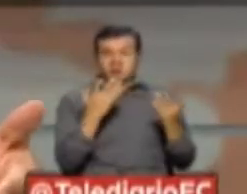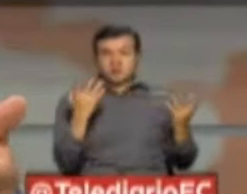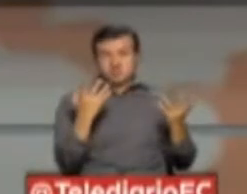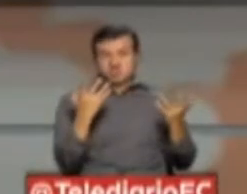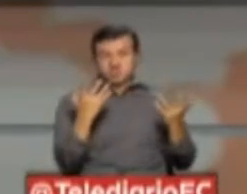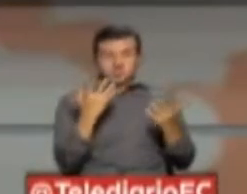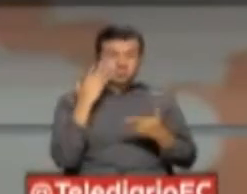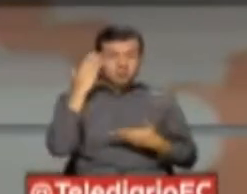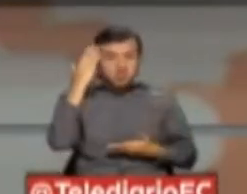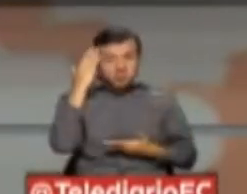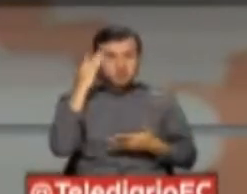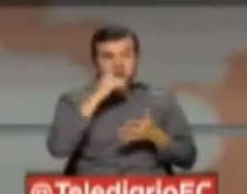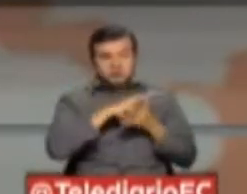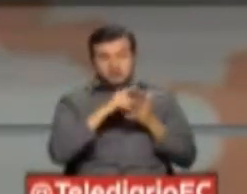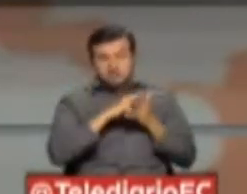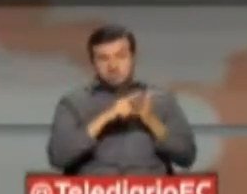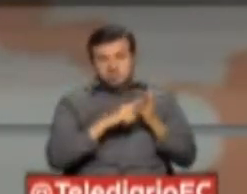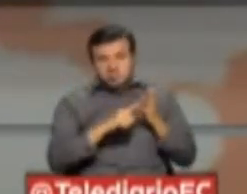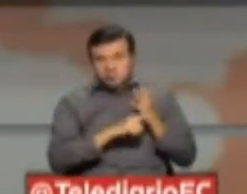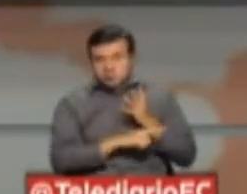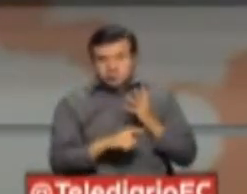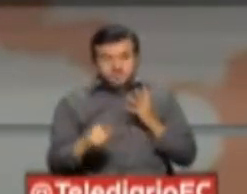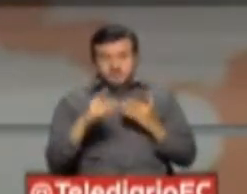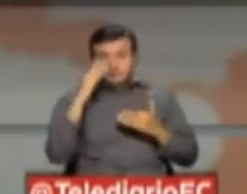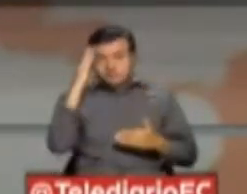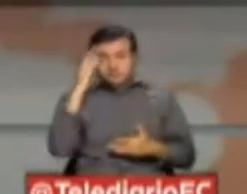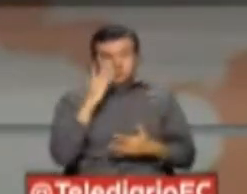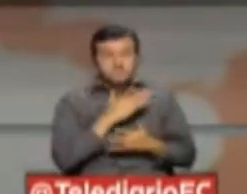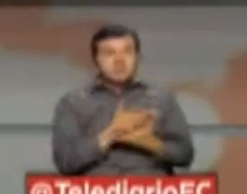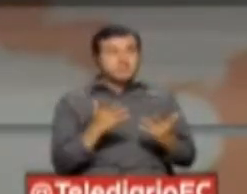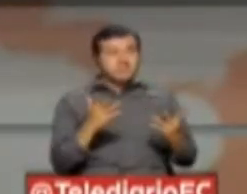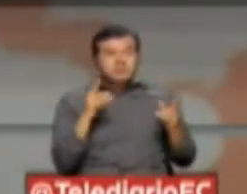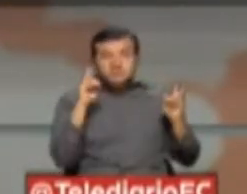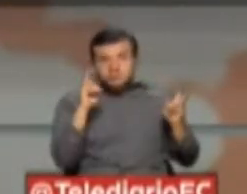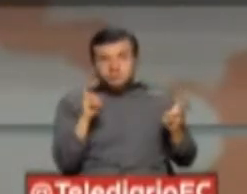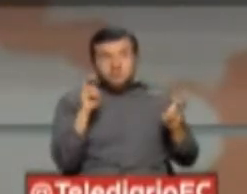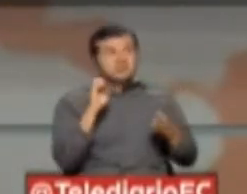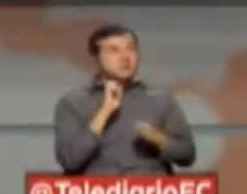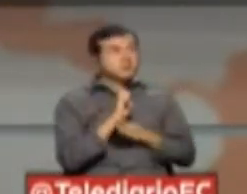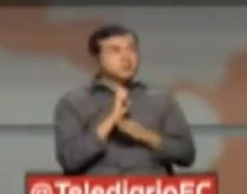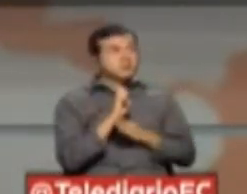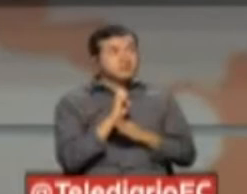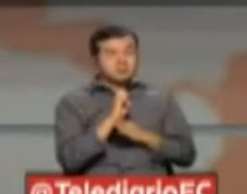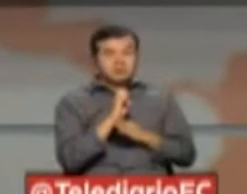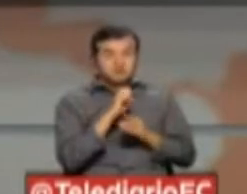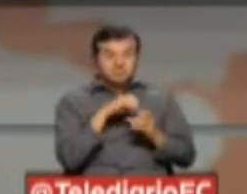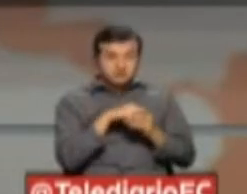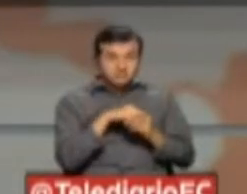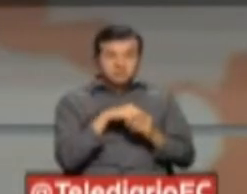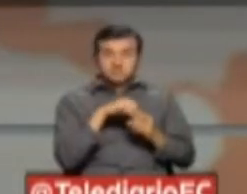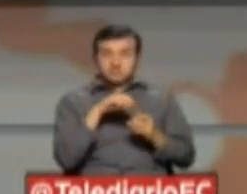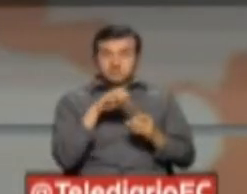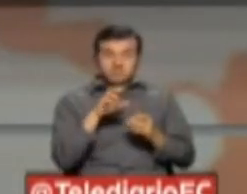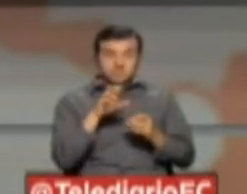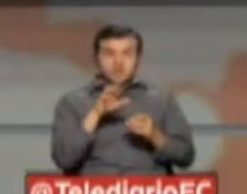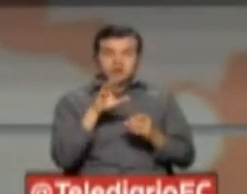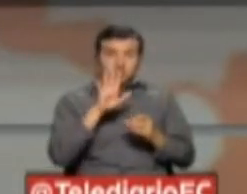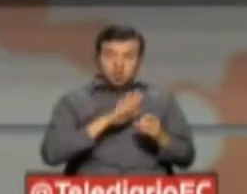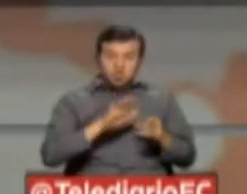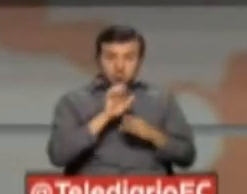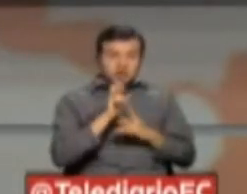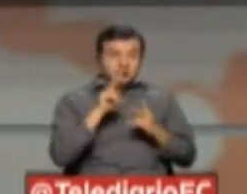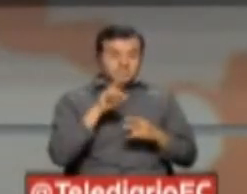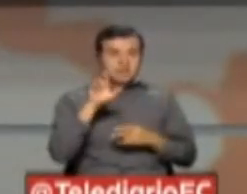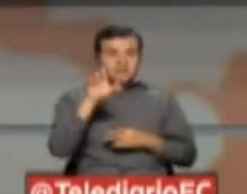políticos como los decía y que van estos políticos no sólo desde la parte nacional sino también desde la parte local es decir desde que